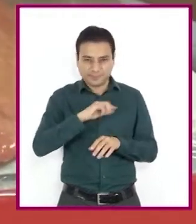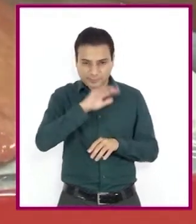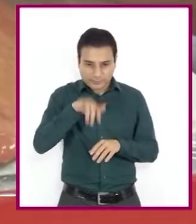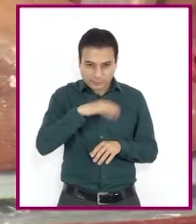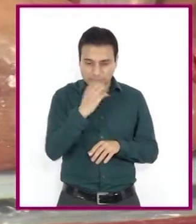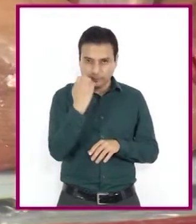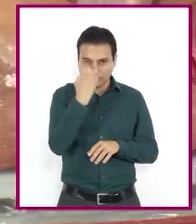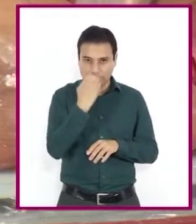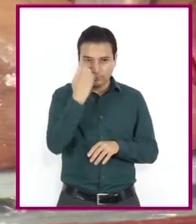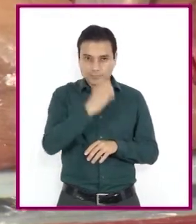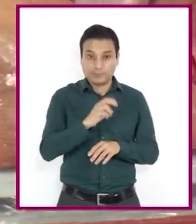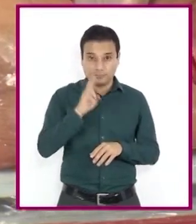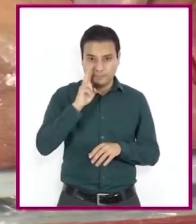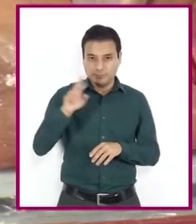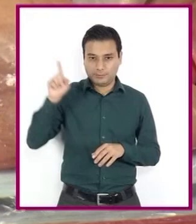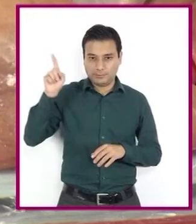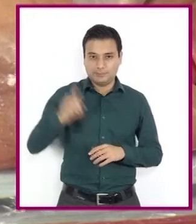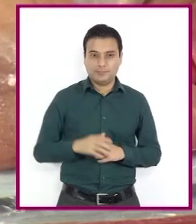atención.